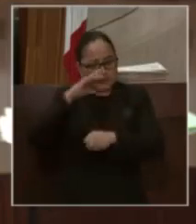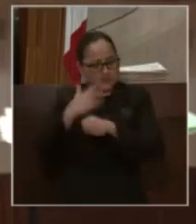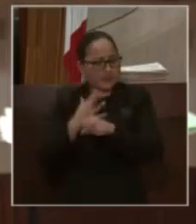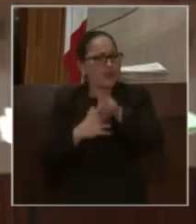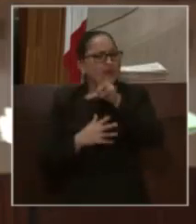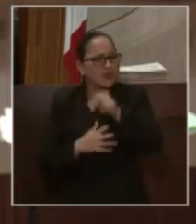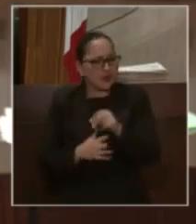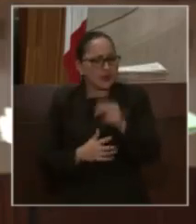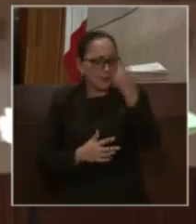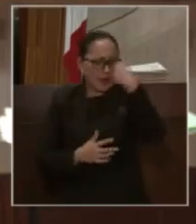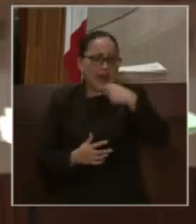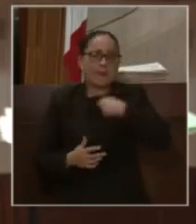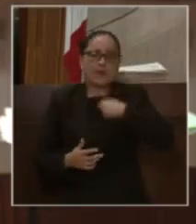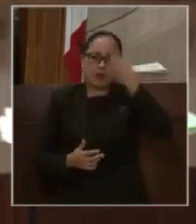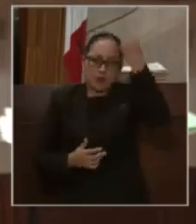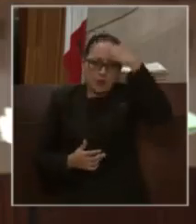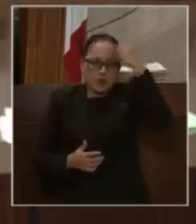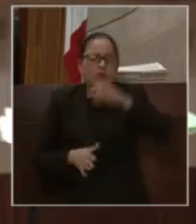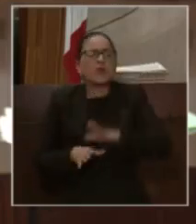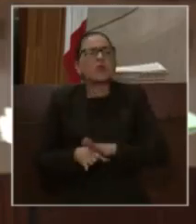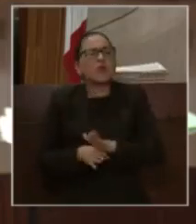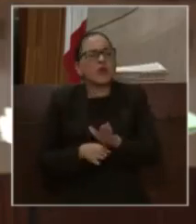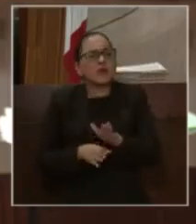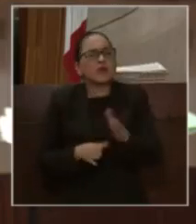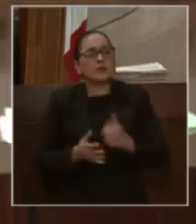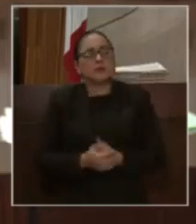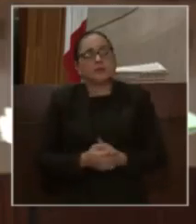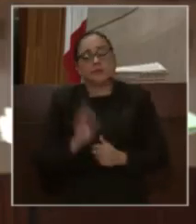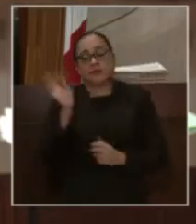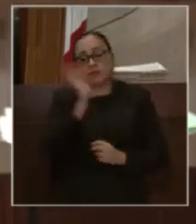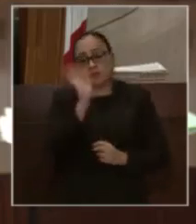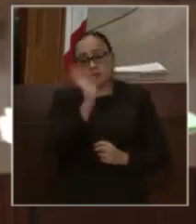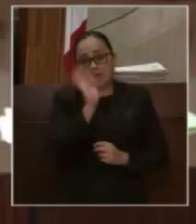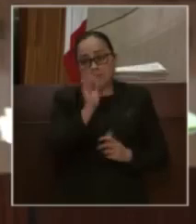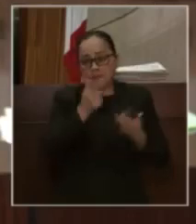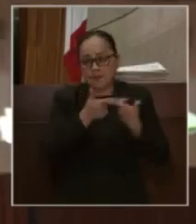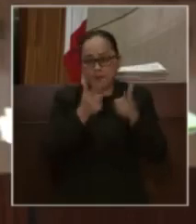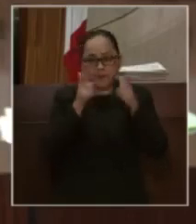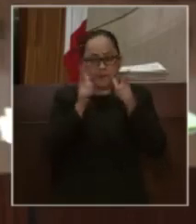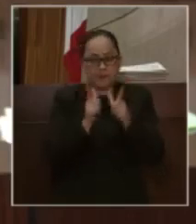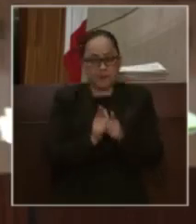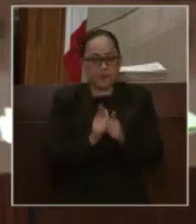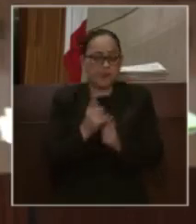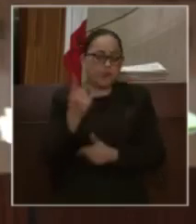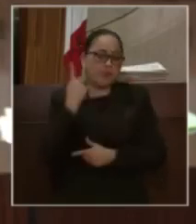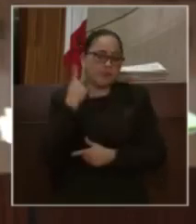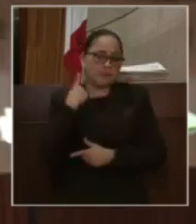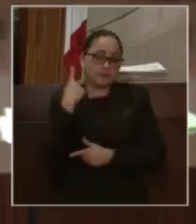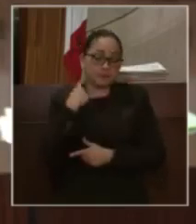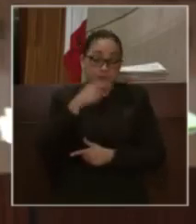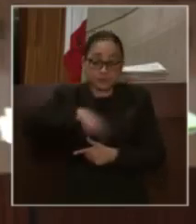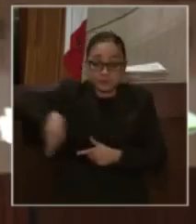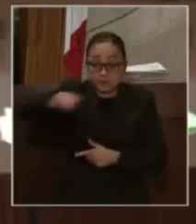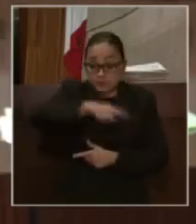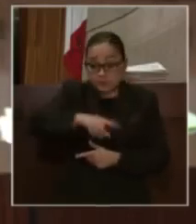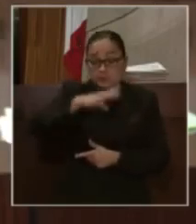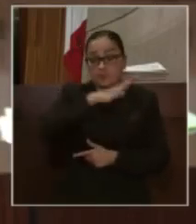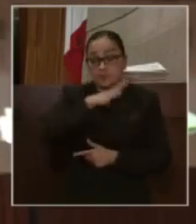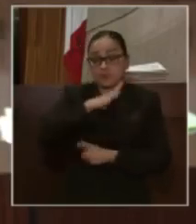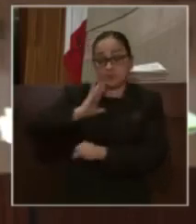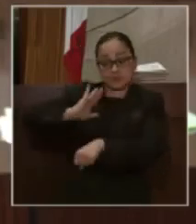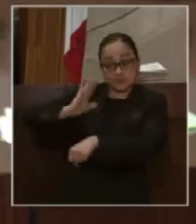sí se trata, a mi modo de ver, es de que cuando los partidos políticos son señalados y son